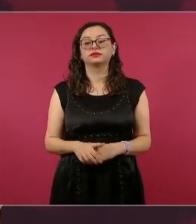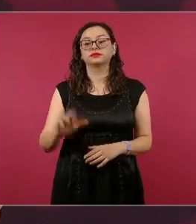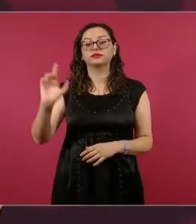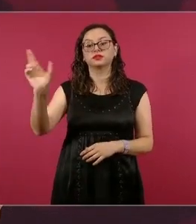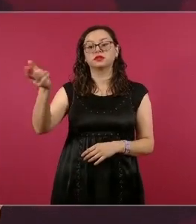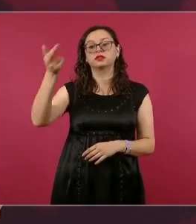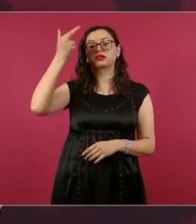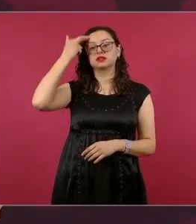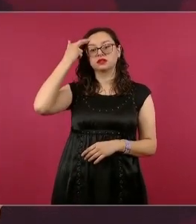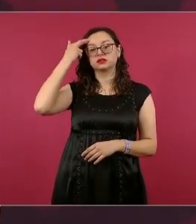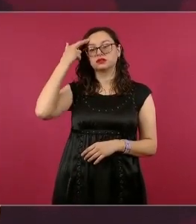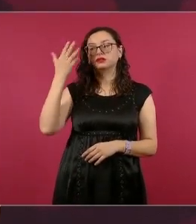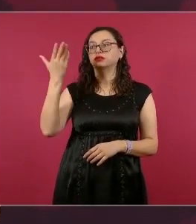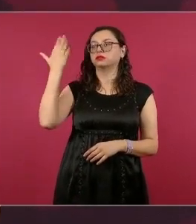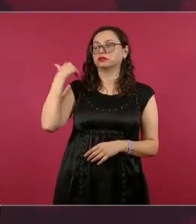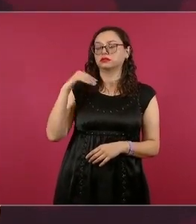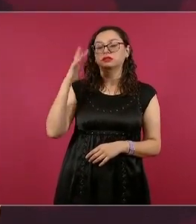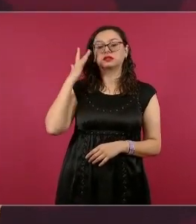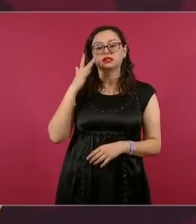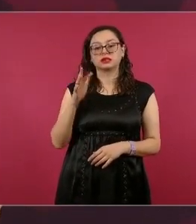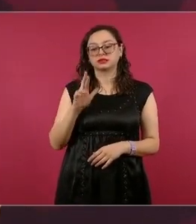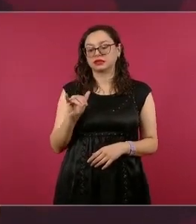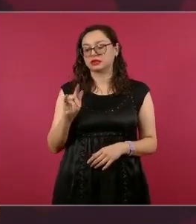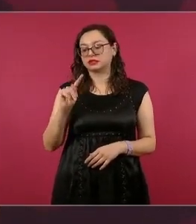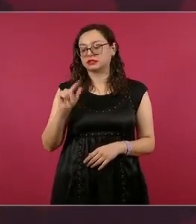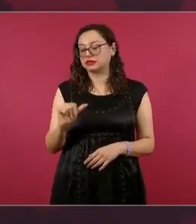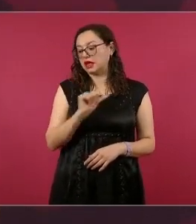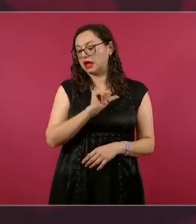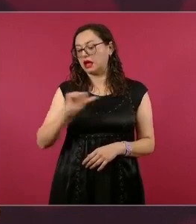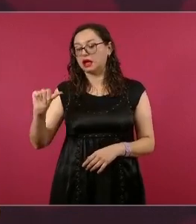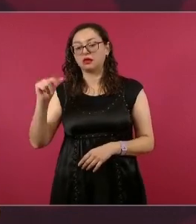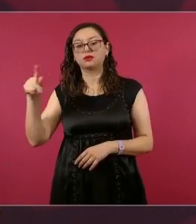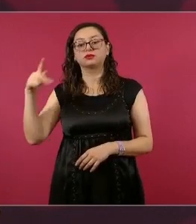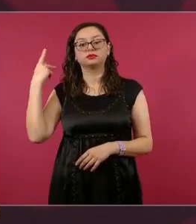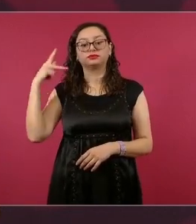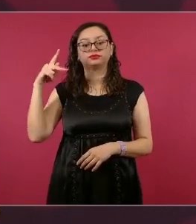Puebla hasta Iztapaluca, que es así.